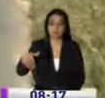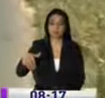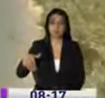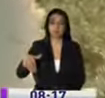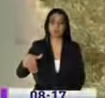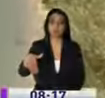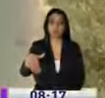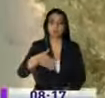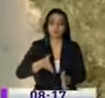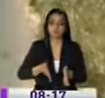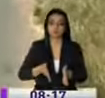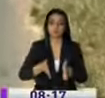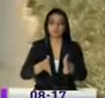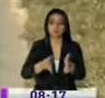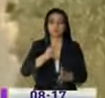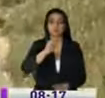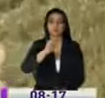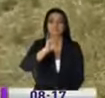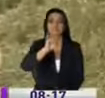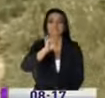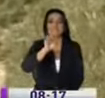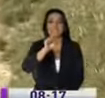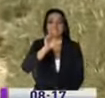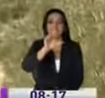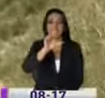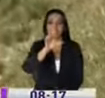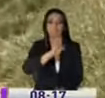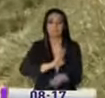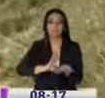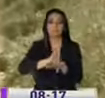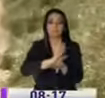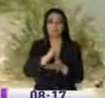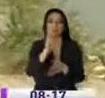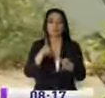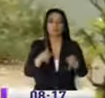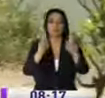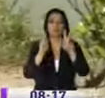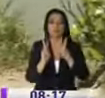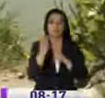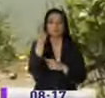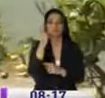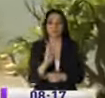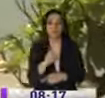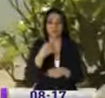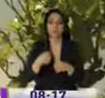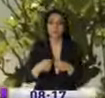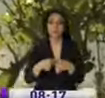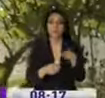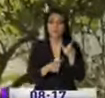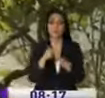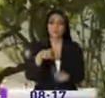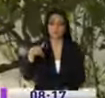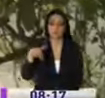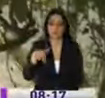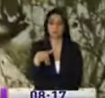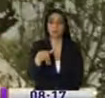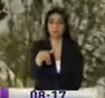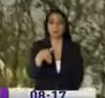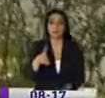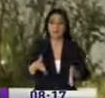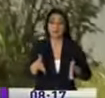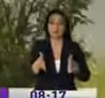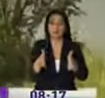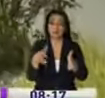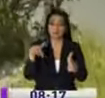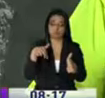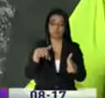en la calle Miller, barrio La Patagonia, sector Dos Puentes, sur de Quito. Los peatones tienen que caminar por la calle, lo que representa